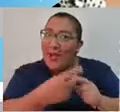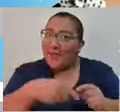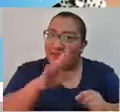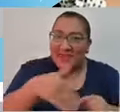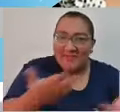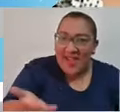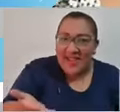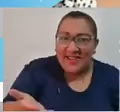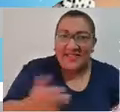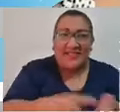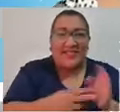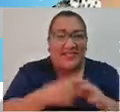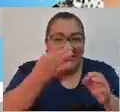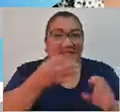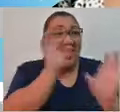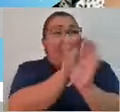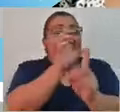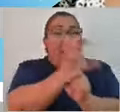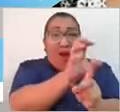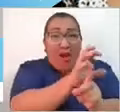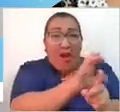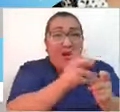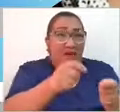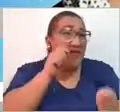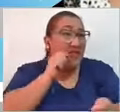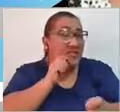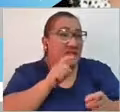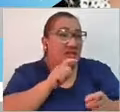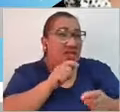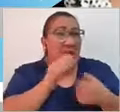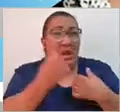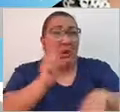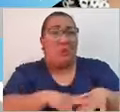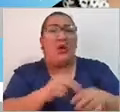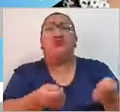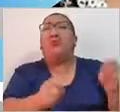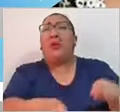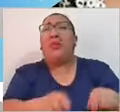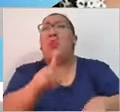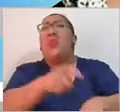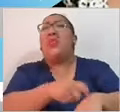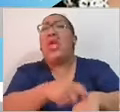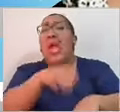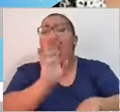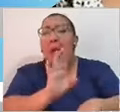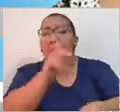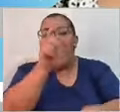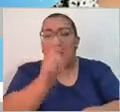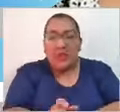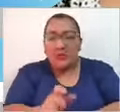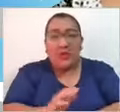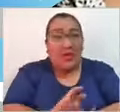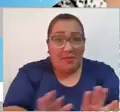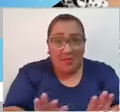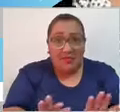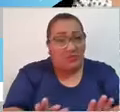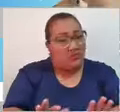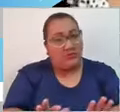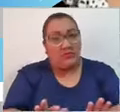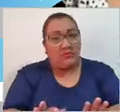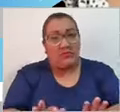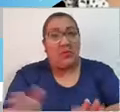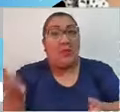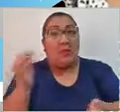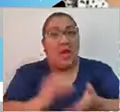razonables de hechos de hostigamiento sexual, sin embargo, se suspende temporalmente al presunto hostigador o hostigadora, se